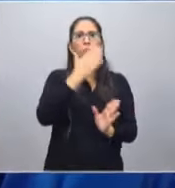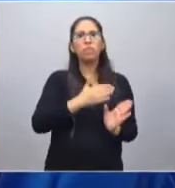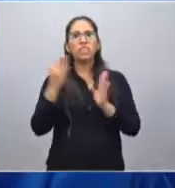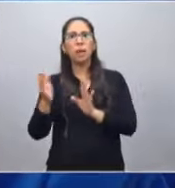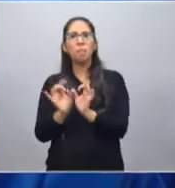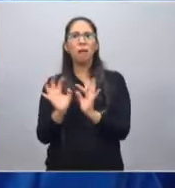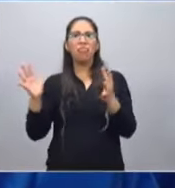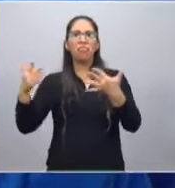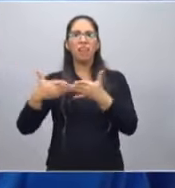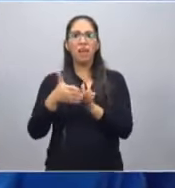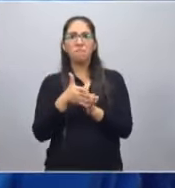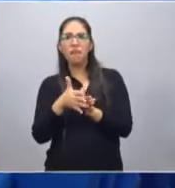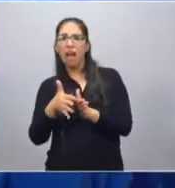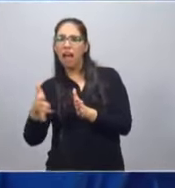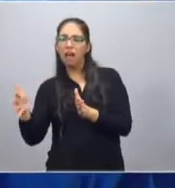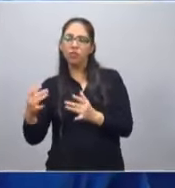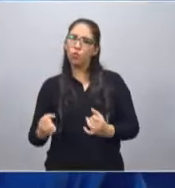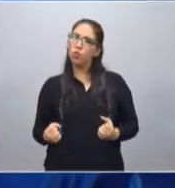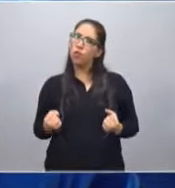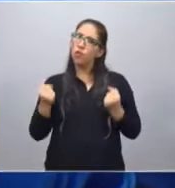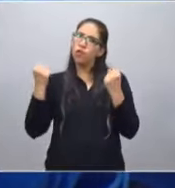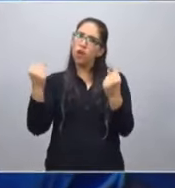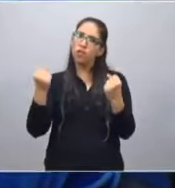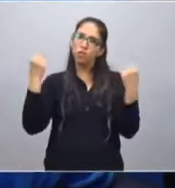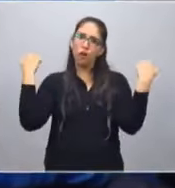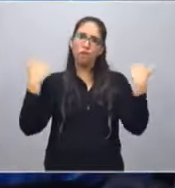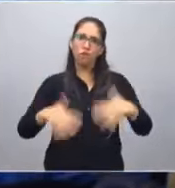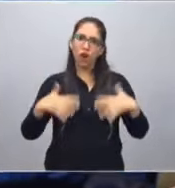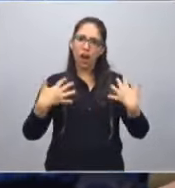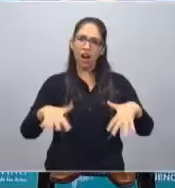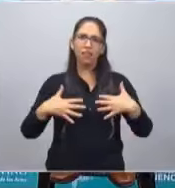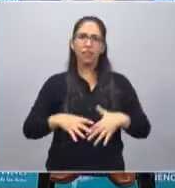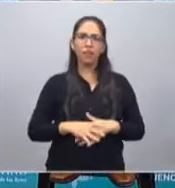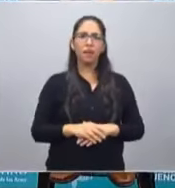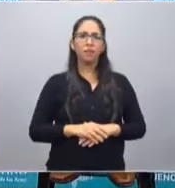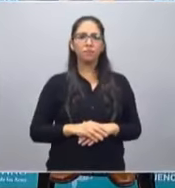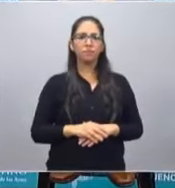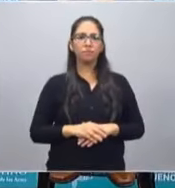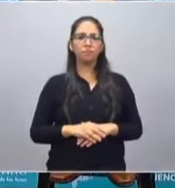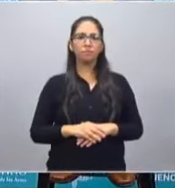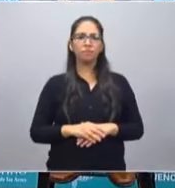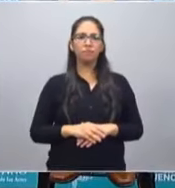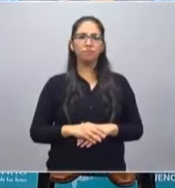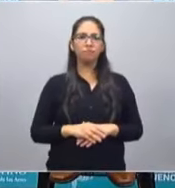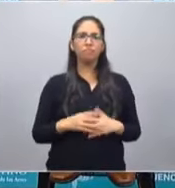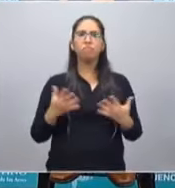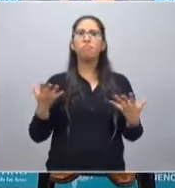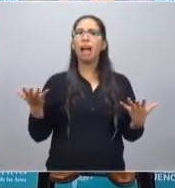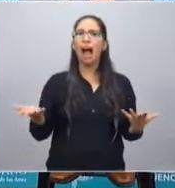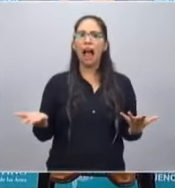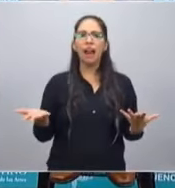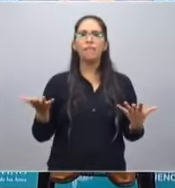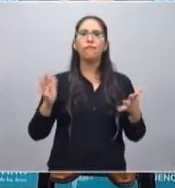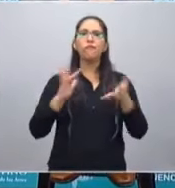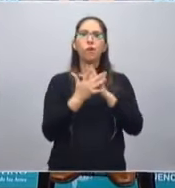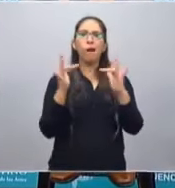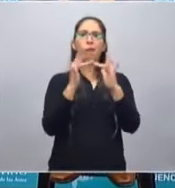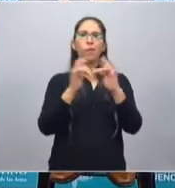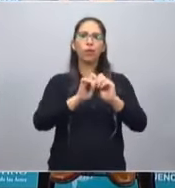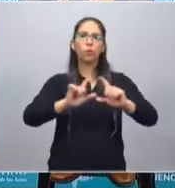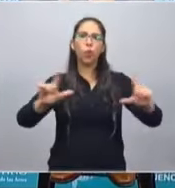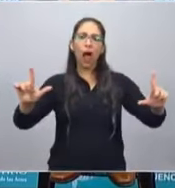Así que hicimos un esfuerzo formidable para que de modo virtual de modo remoto se pudiera